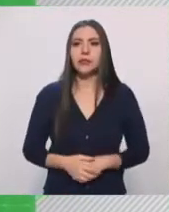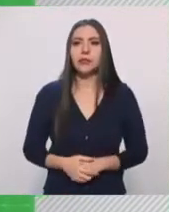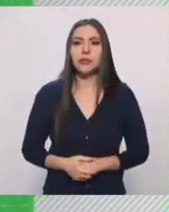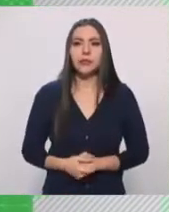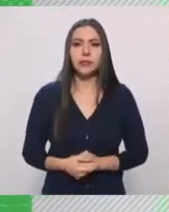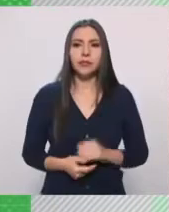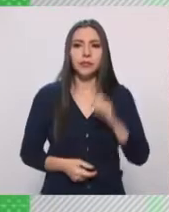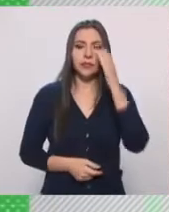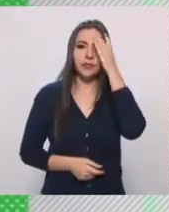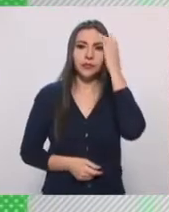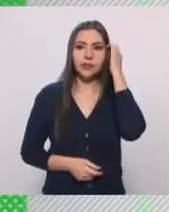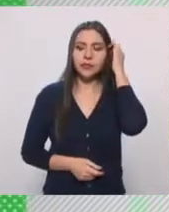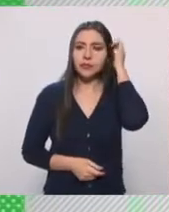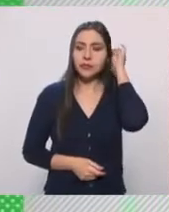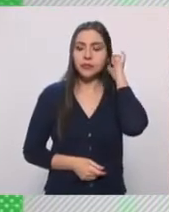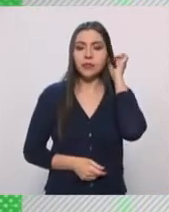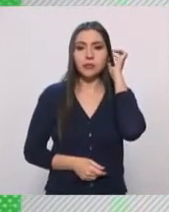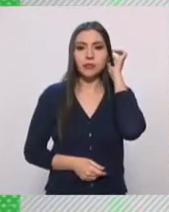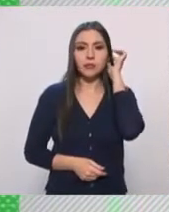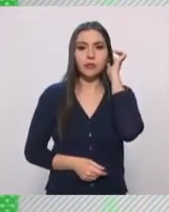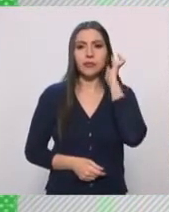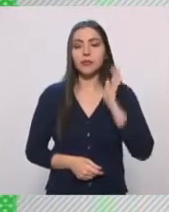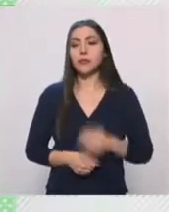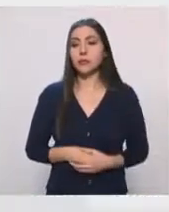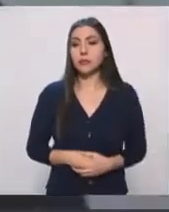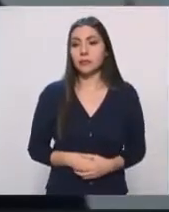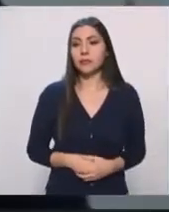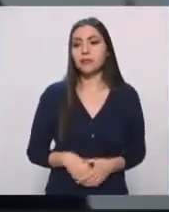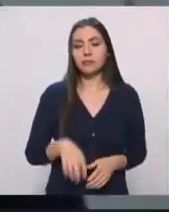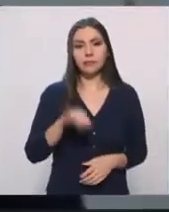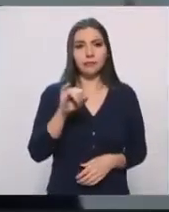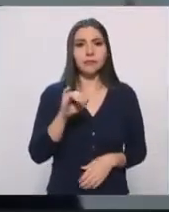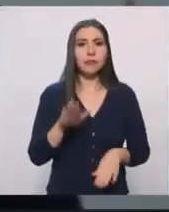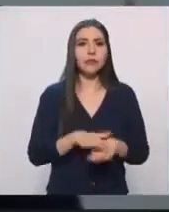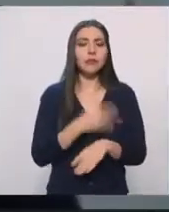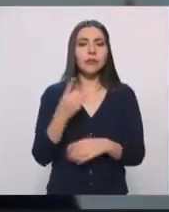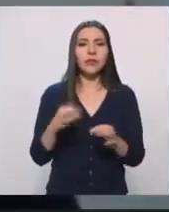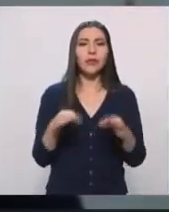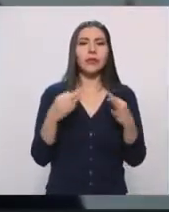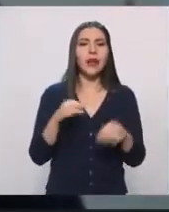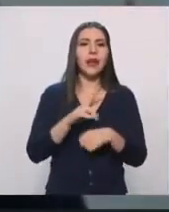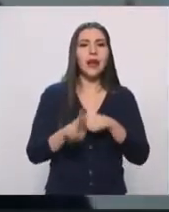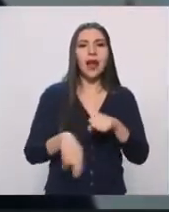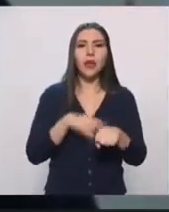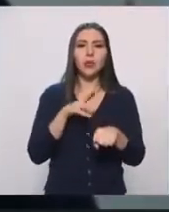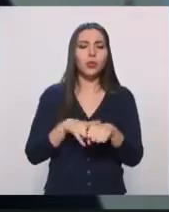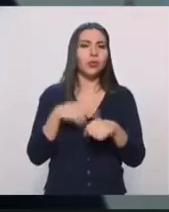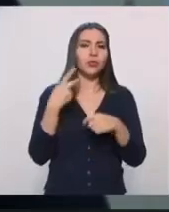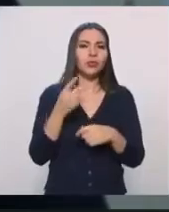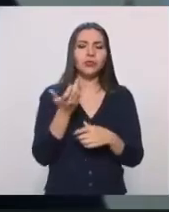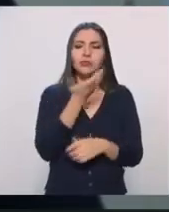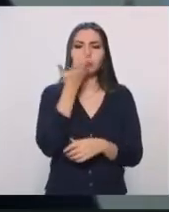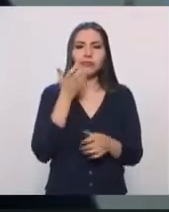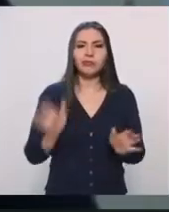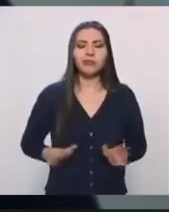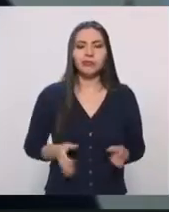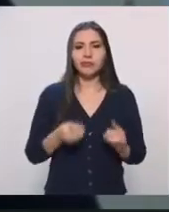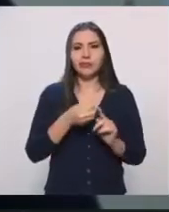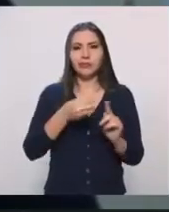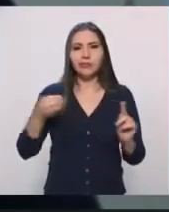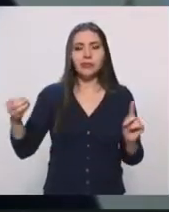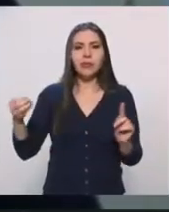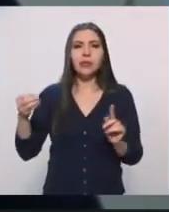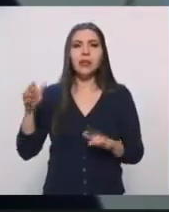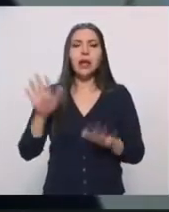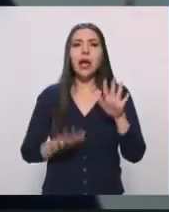Sí, desde luego estamos alterando ecosistemas en general y poniendo especies. En fin, me parece que este es un tema